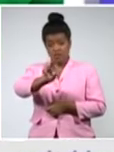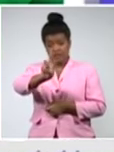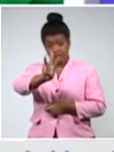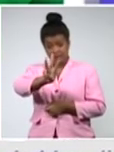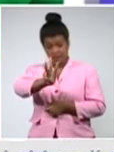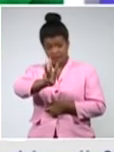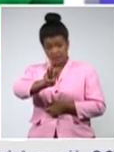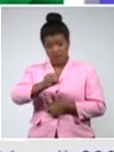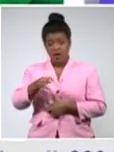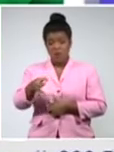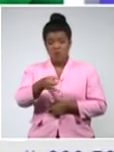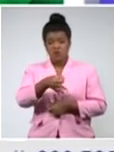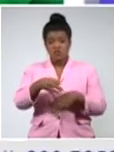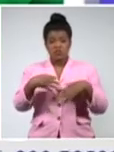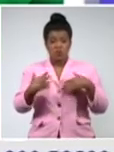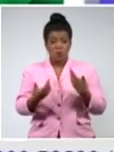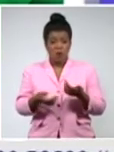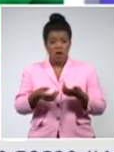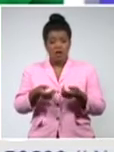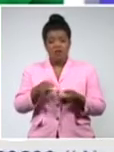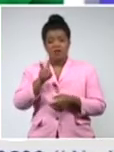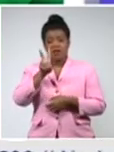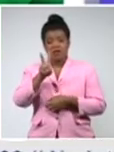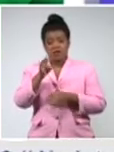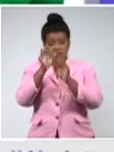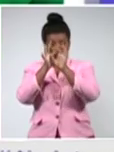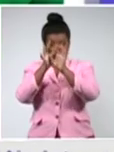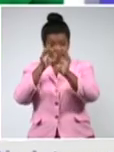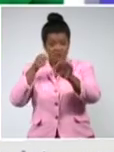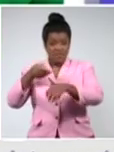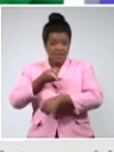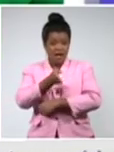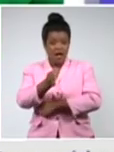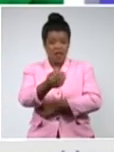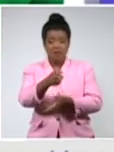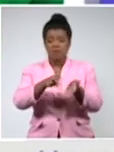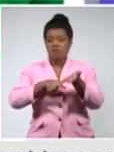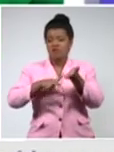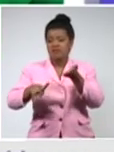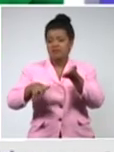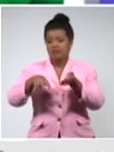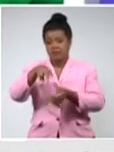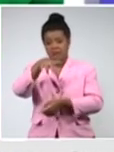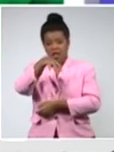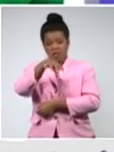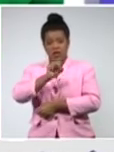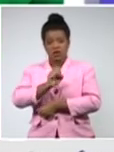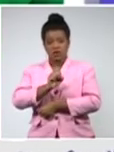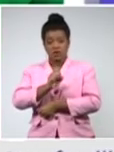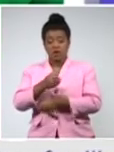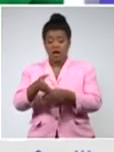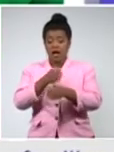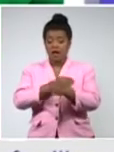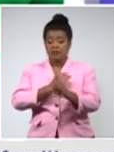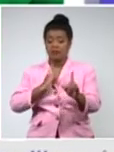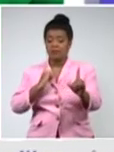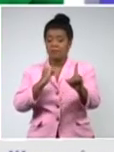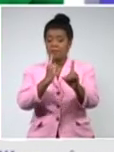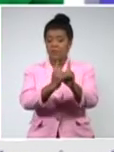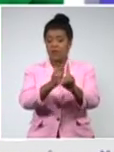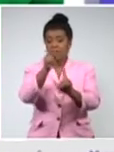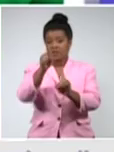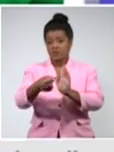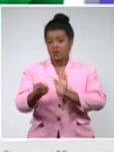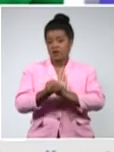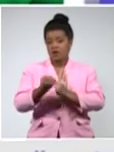del municipio Viñales en la provincia de Pinar del Río, contacto de un caso confirmado previamente y